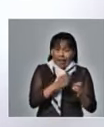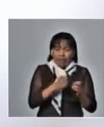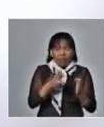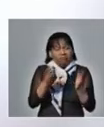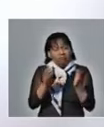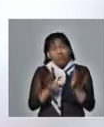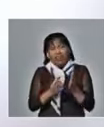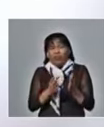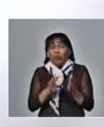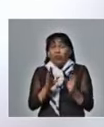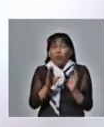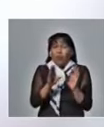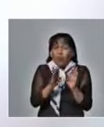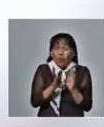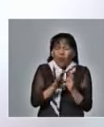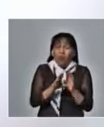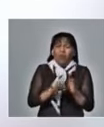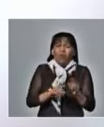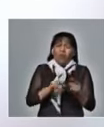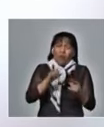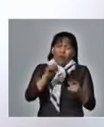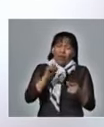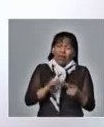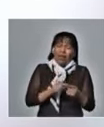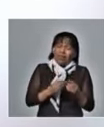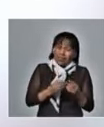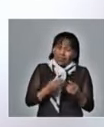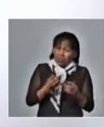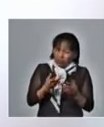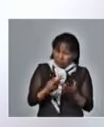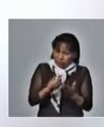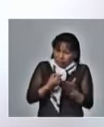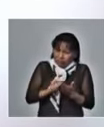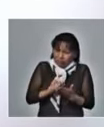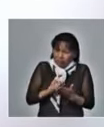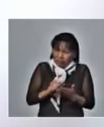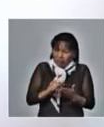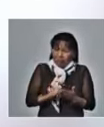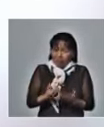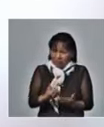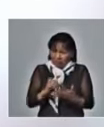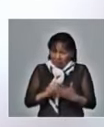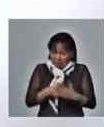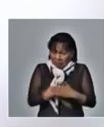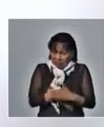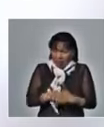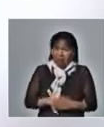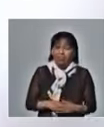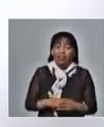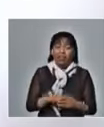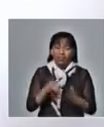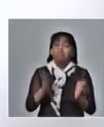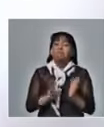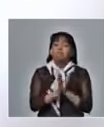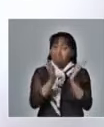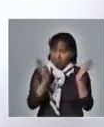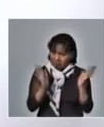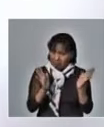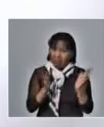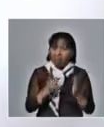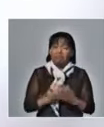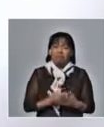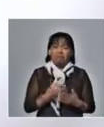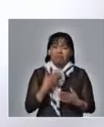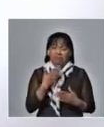de defraudación a los recursos públicos del Estado de Puebla. Participaron, sí, con una docilidad